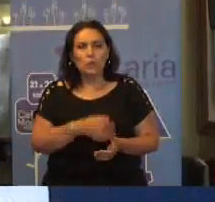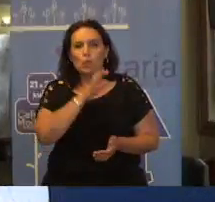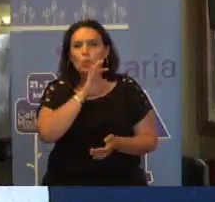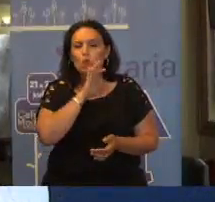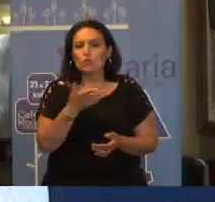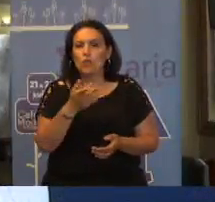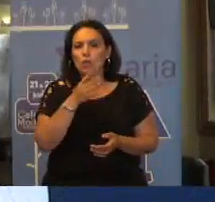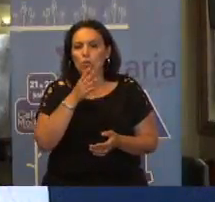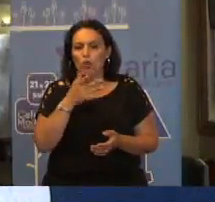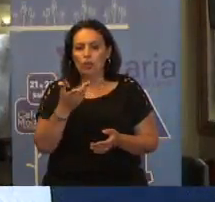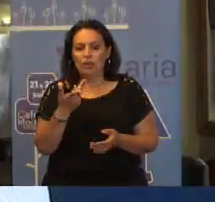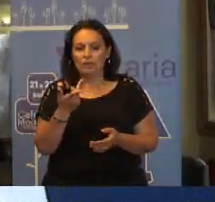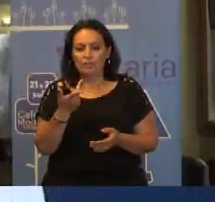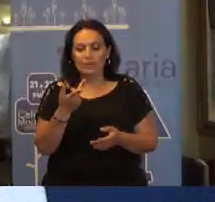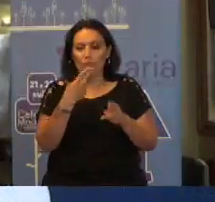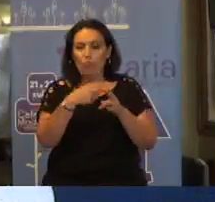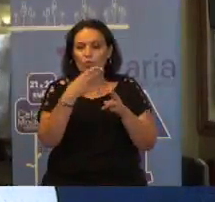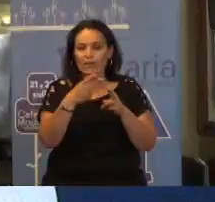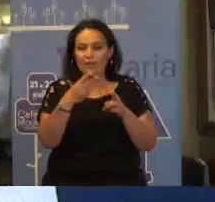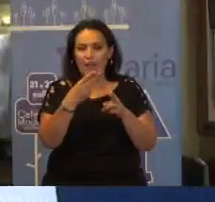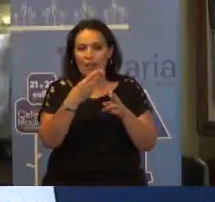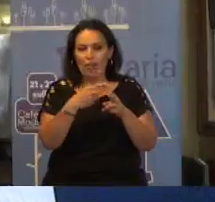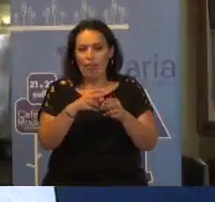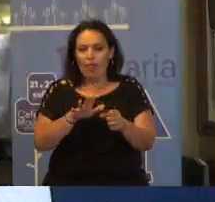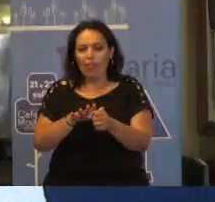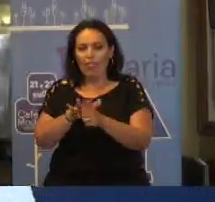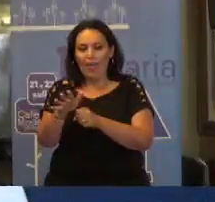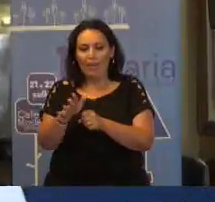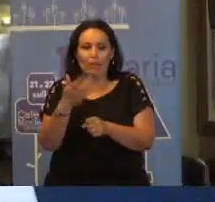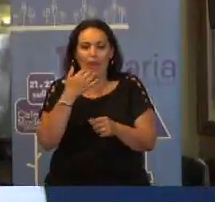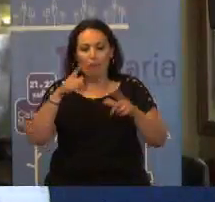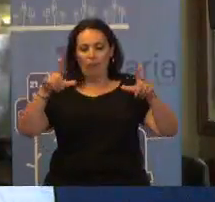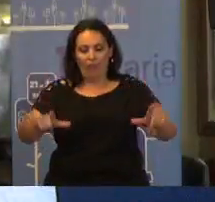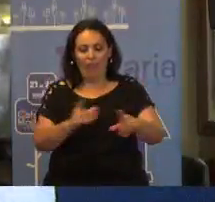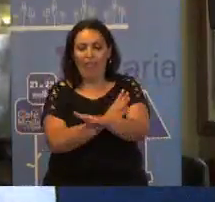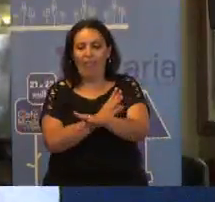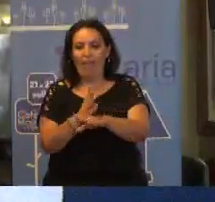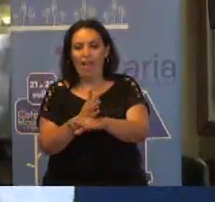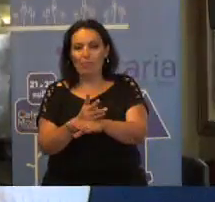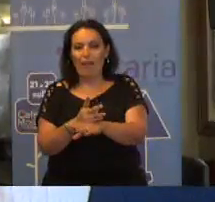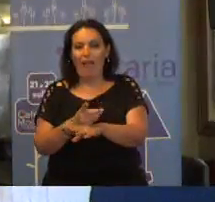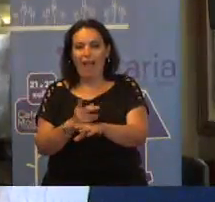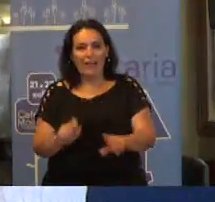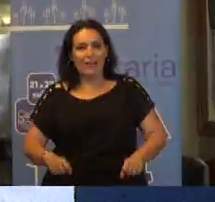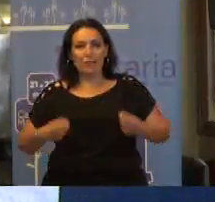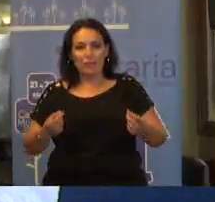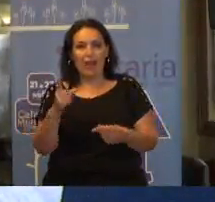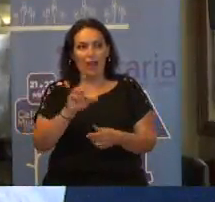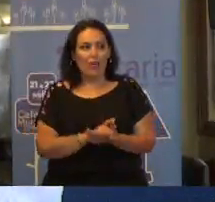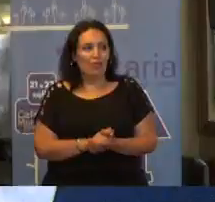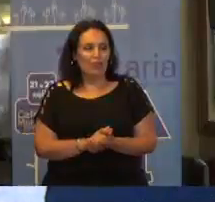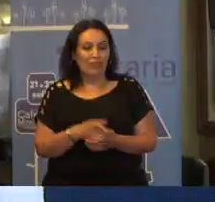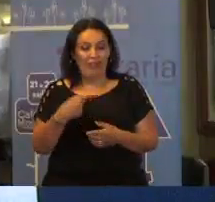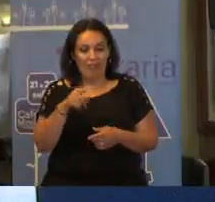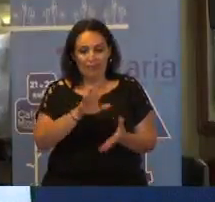continuidade se heredou a política de campos de erva sintética no momento que se chegou ao cambio, que se produciu un